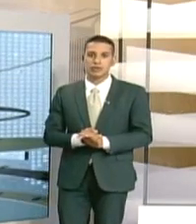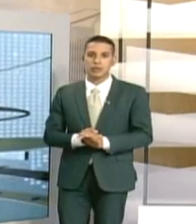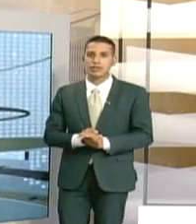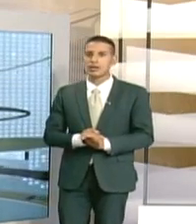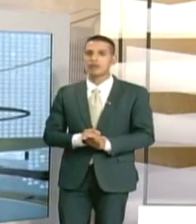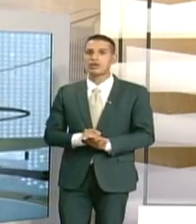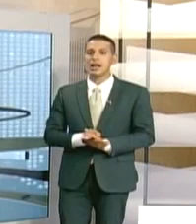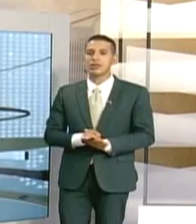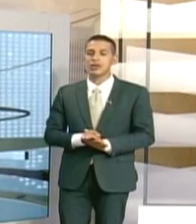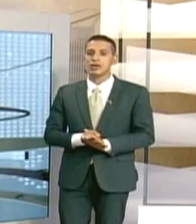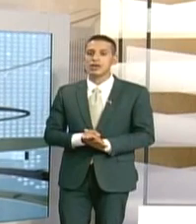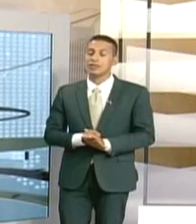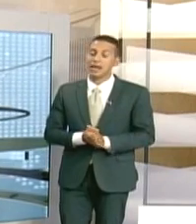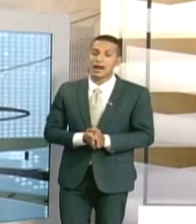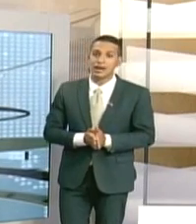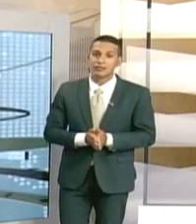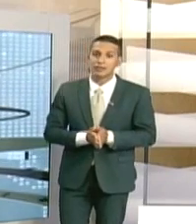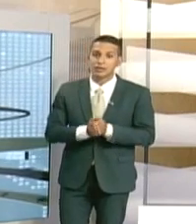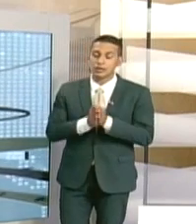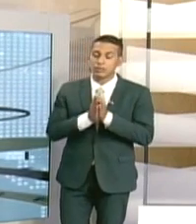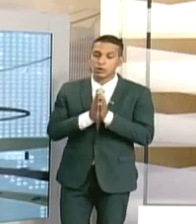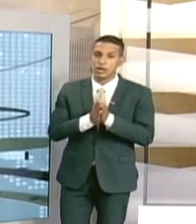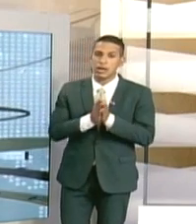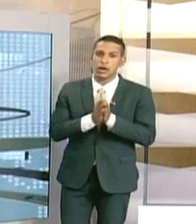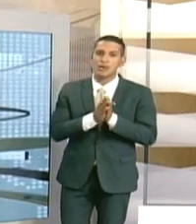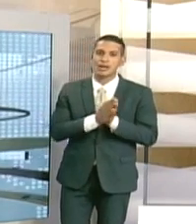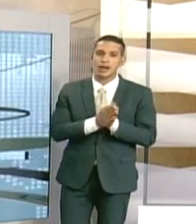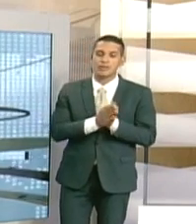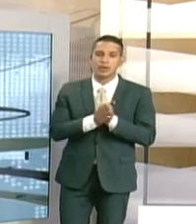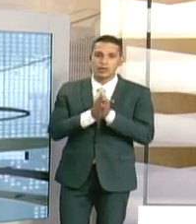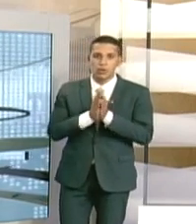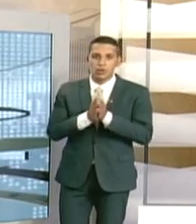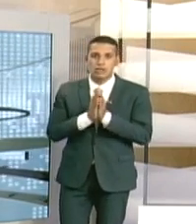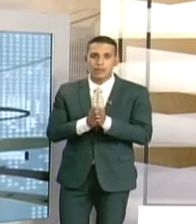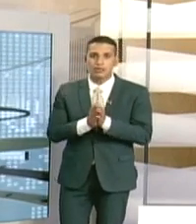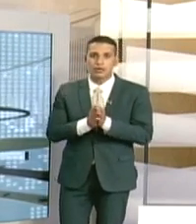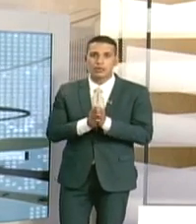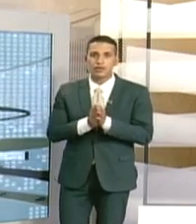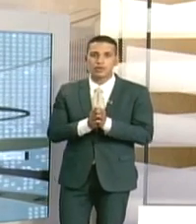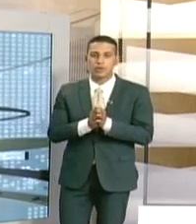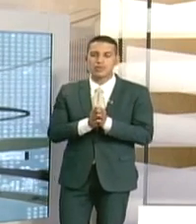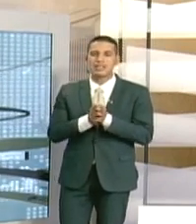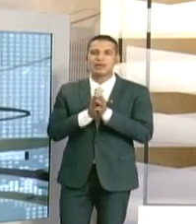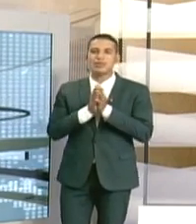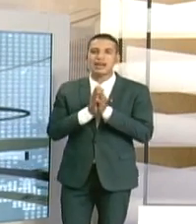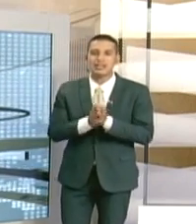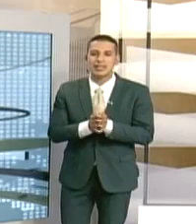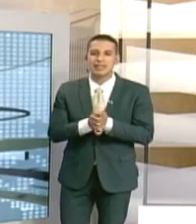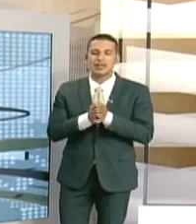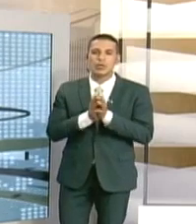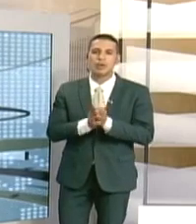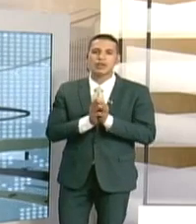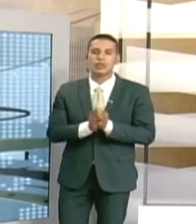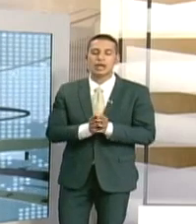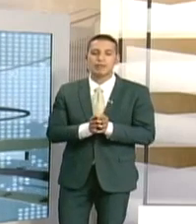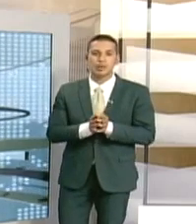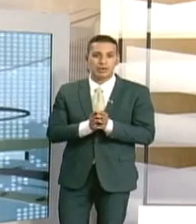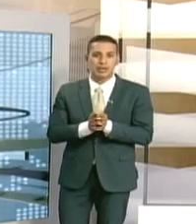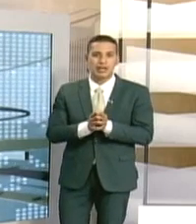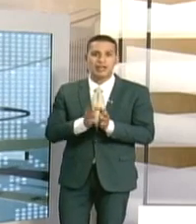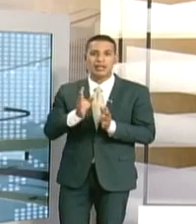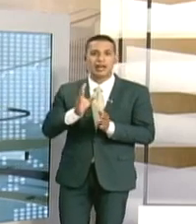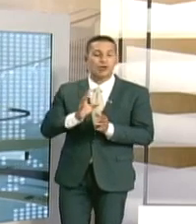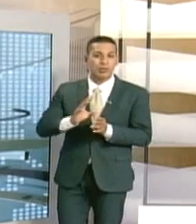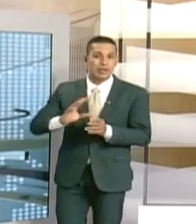a los intereses internacionales y entregada por quienes la gobernaron. Hugo Chávez, un factor determinante de esta nueva Venezuela,